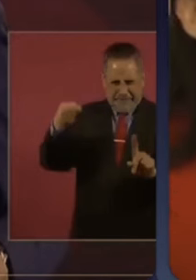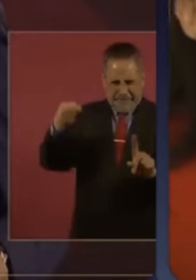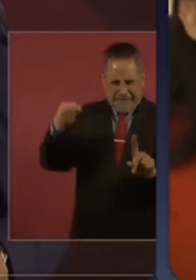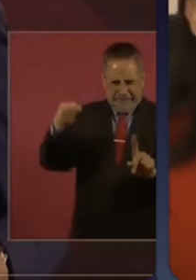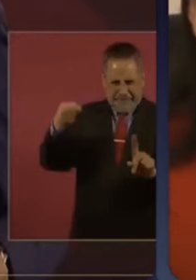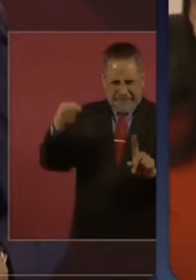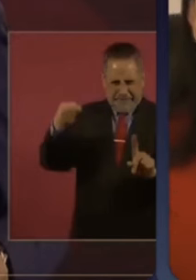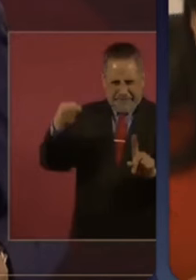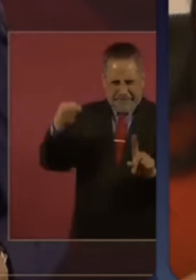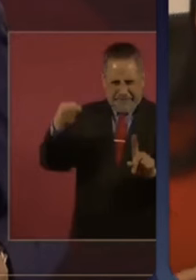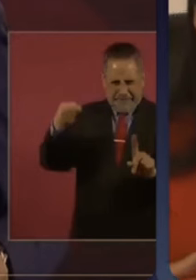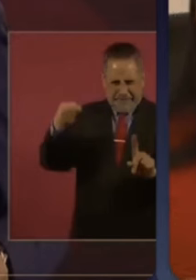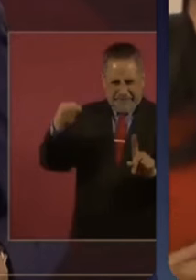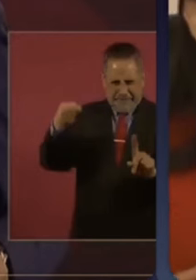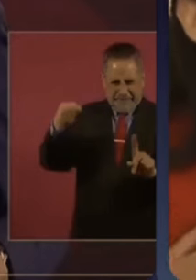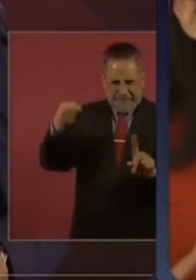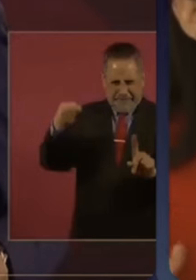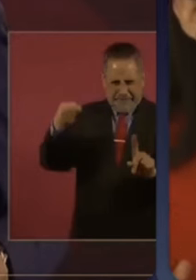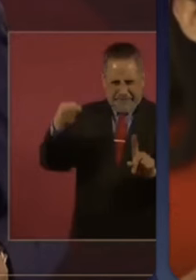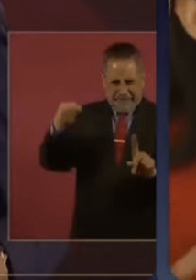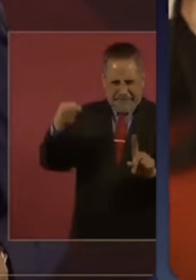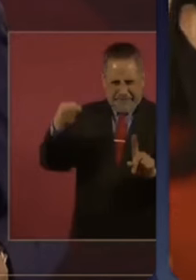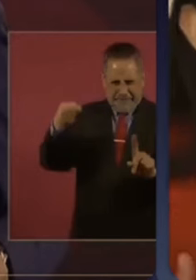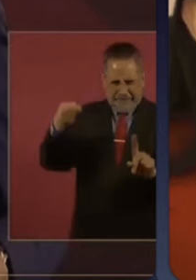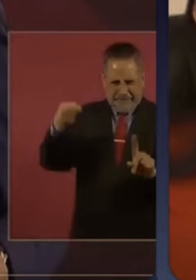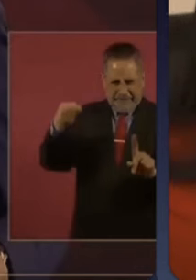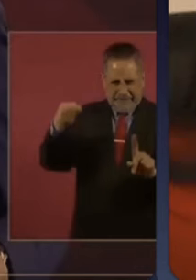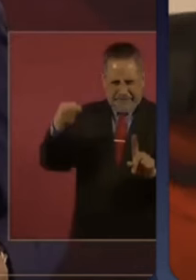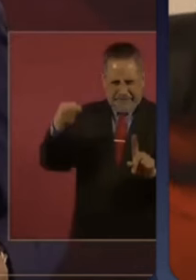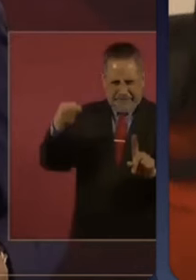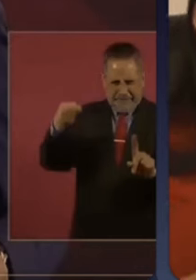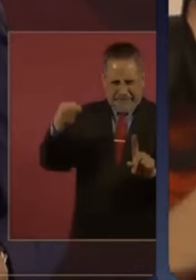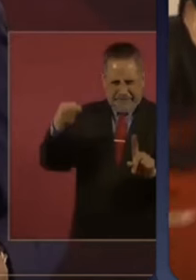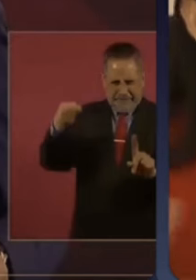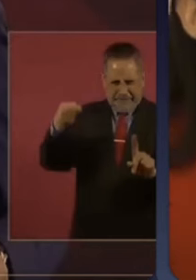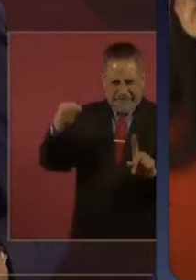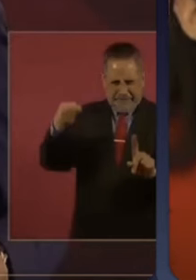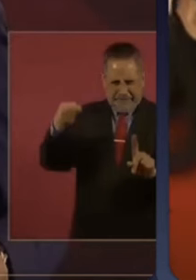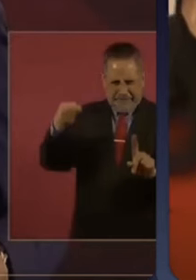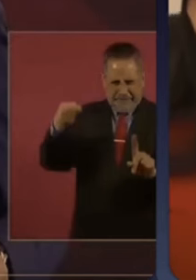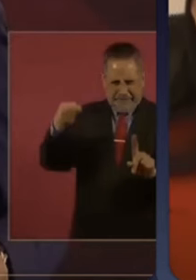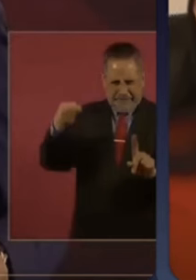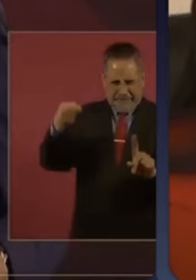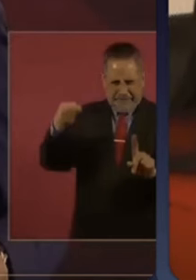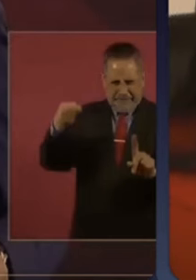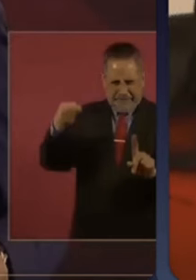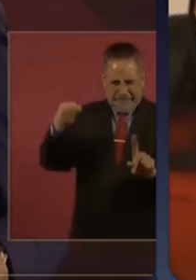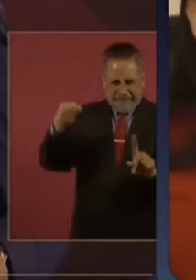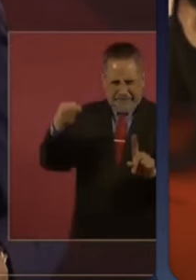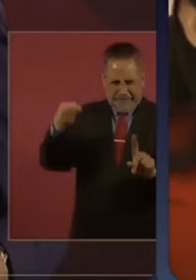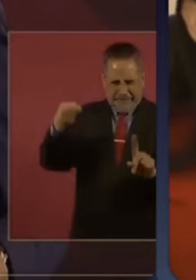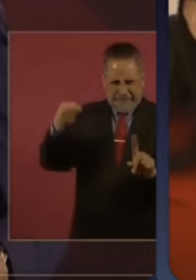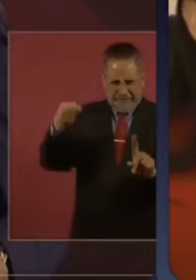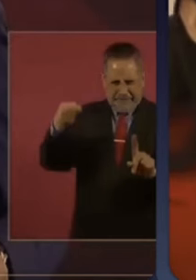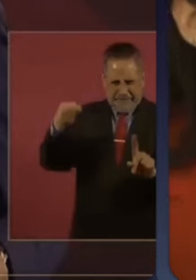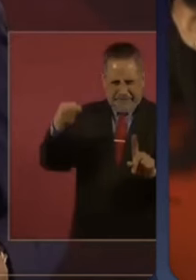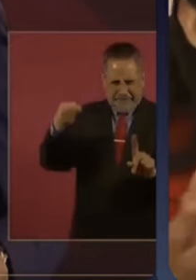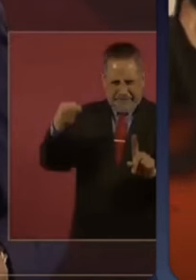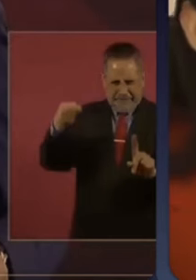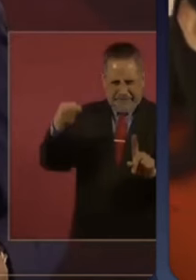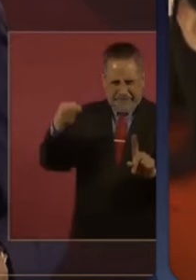pre-campaña, pues andan muy, muy alterados, ¿no? También yo invito a la señora Micha y a la conductora